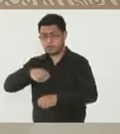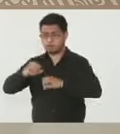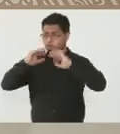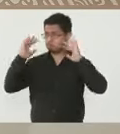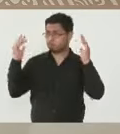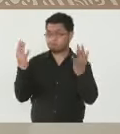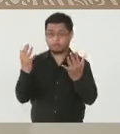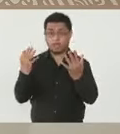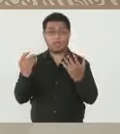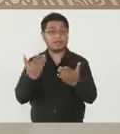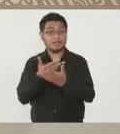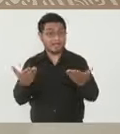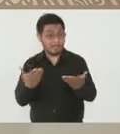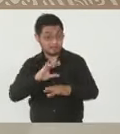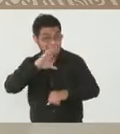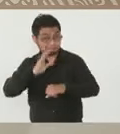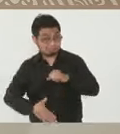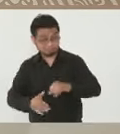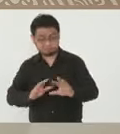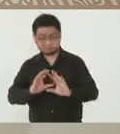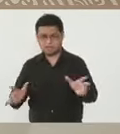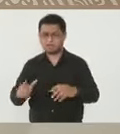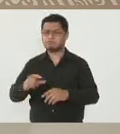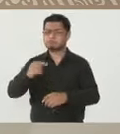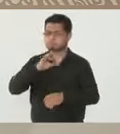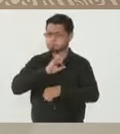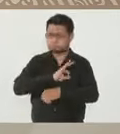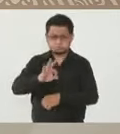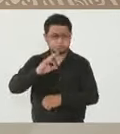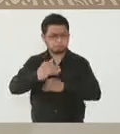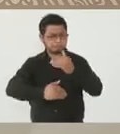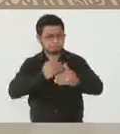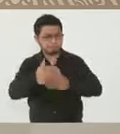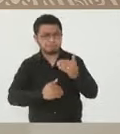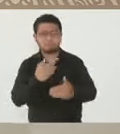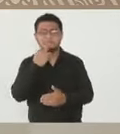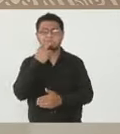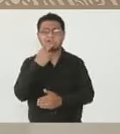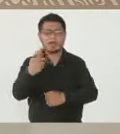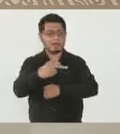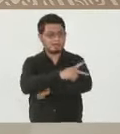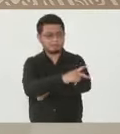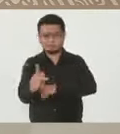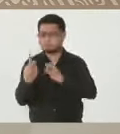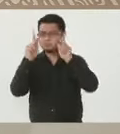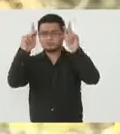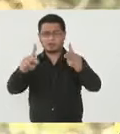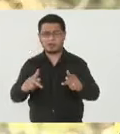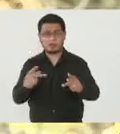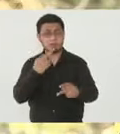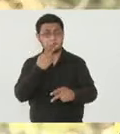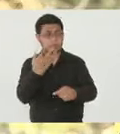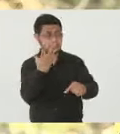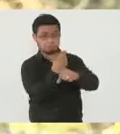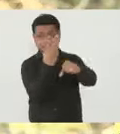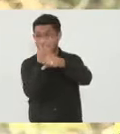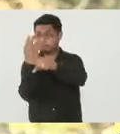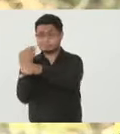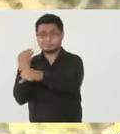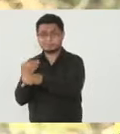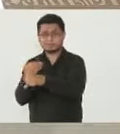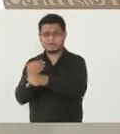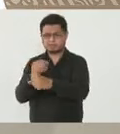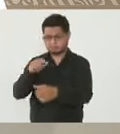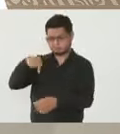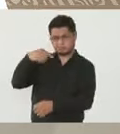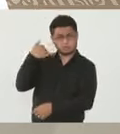esquema que nos permita generar el crecimiento del Puerto de Progreso, que mejore la infraestructura no solamente de Yucatán, sino de todo el